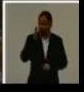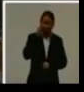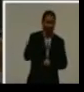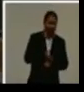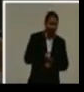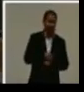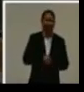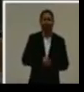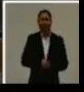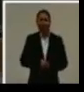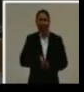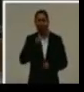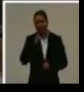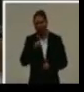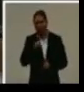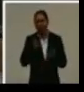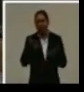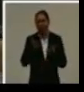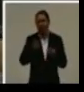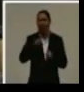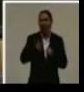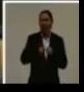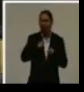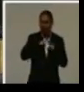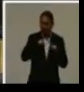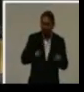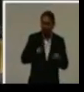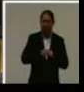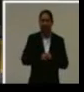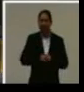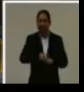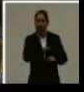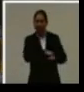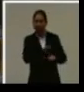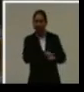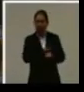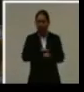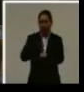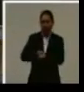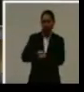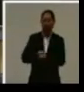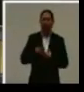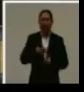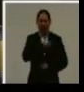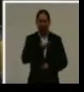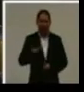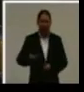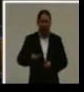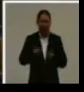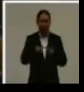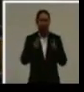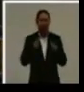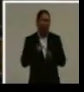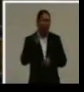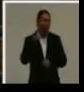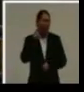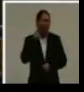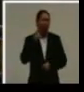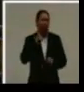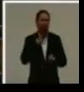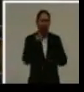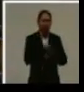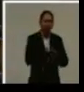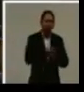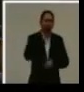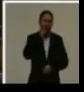presidentes municipales, para ser diputados federales, a todos llamar, hacer un atento llamado a presidentes de partidos, quienes son los principales violadores de los derechos políticos